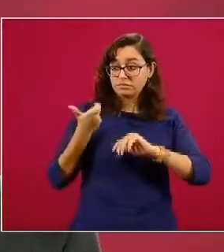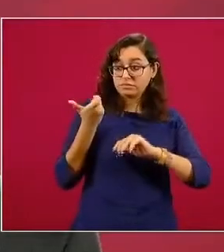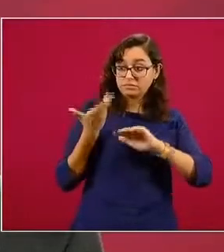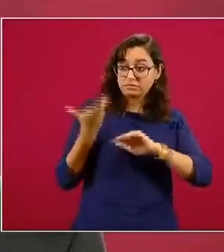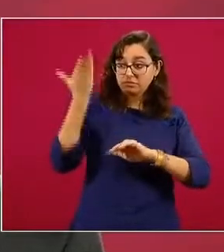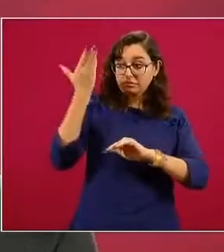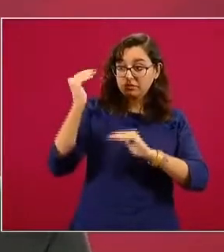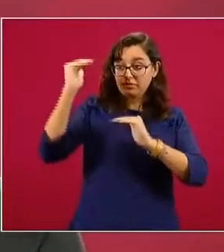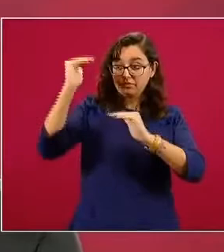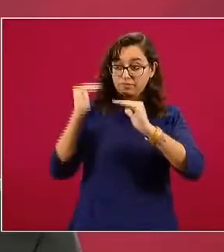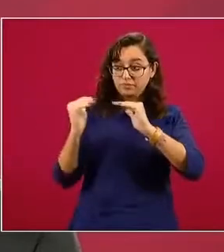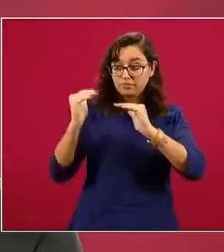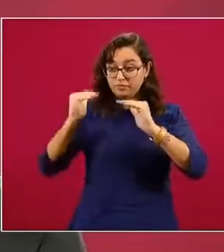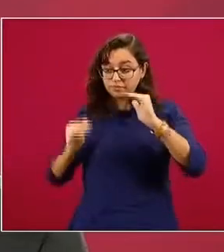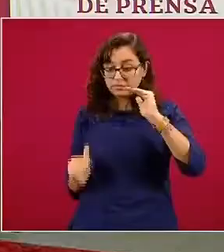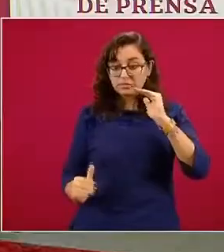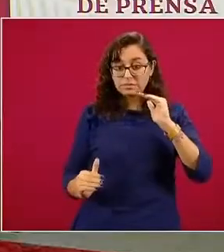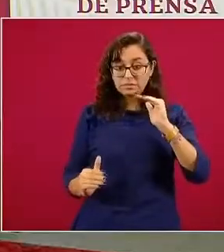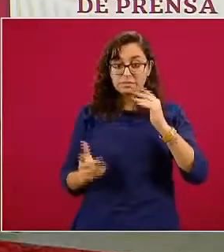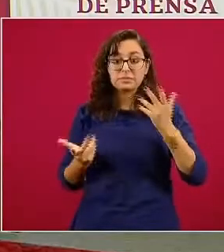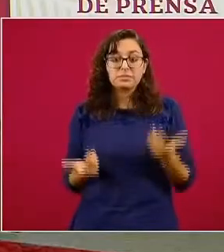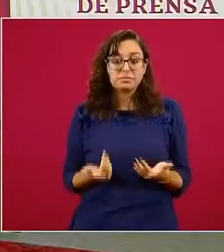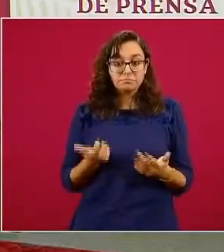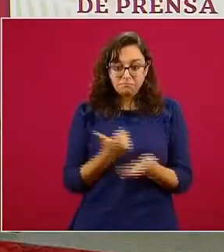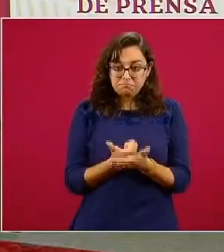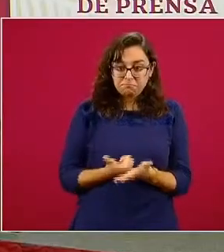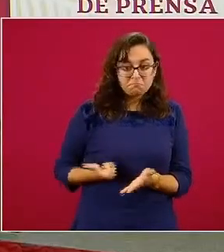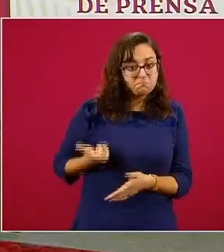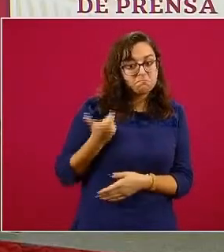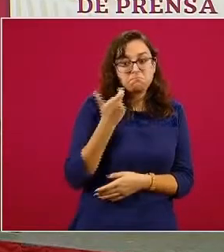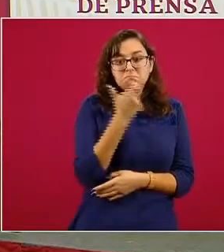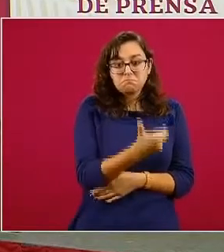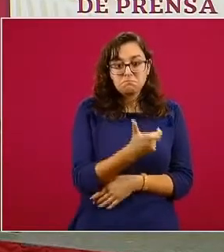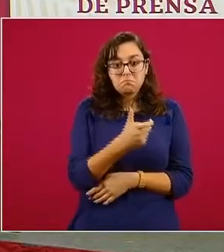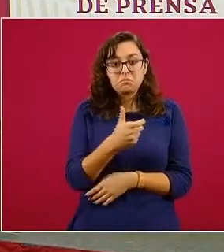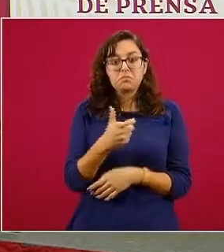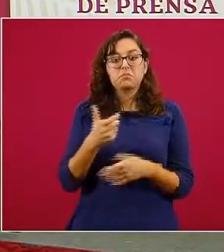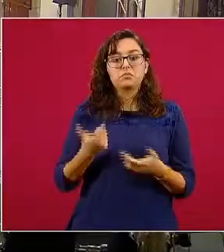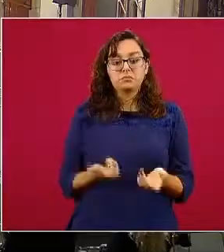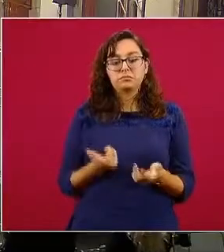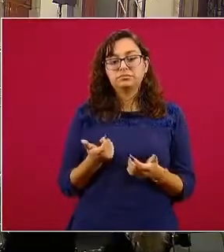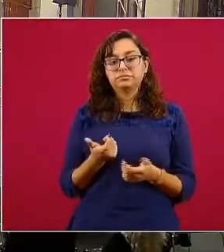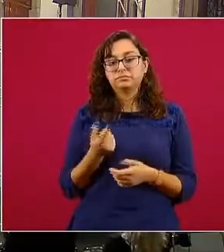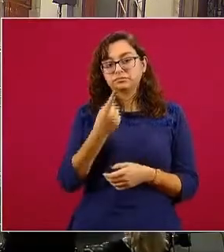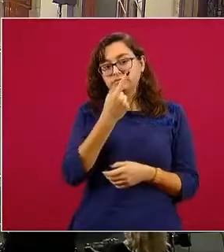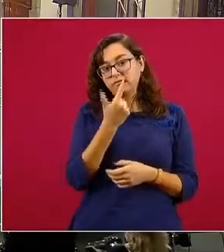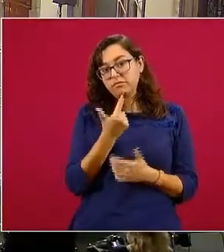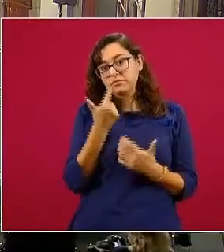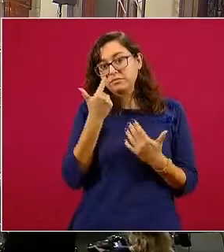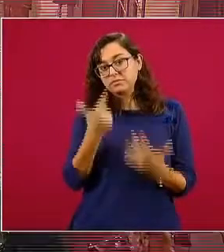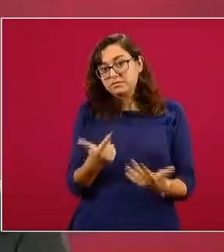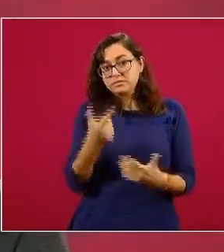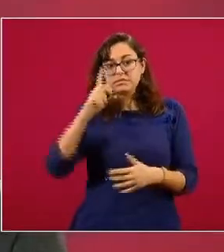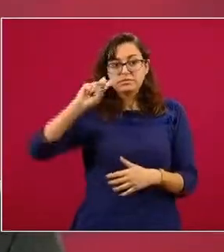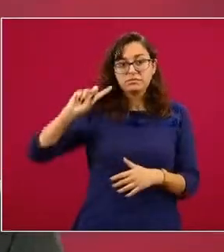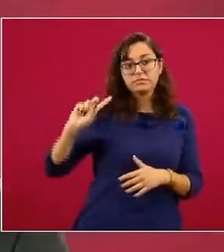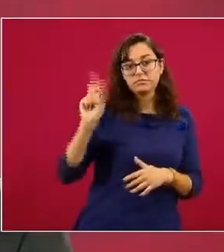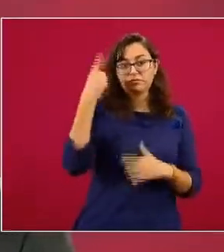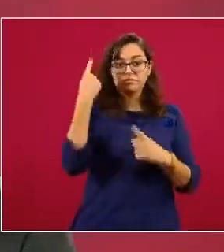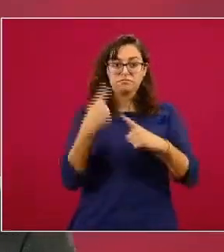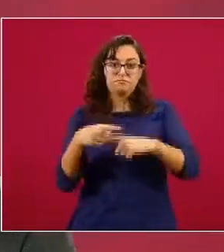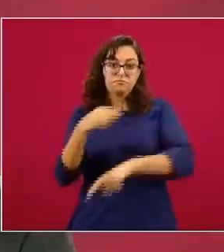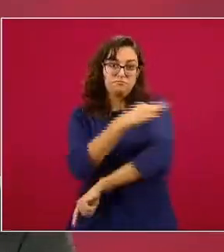ingresos bajos, etcétera, y el precio de referencia para México, que es un poco más de $7 por dosis, es